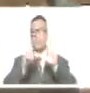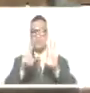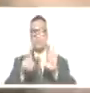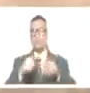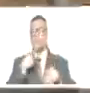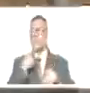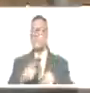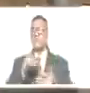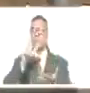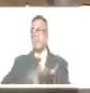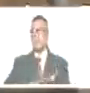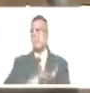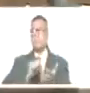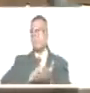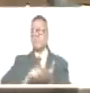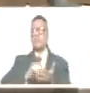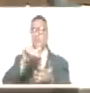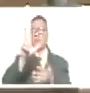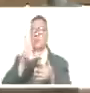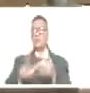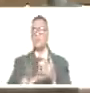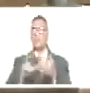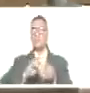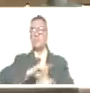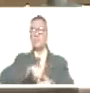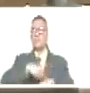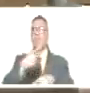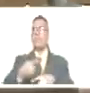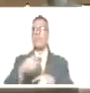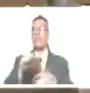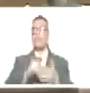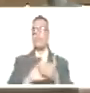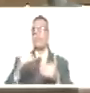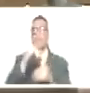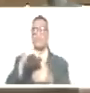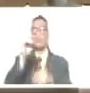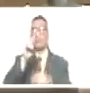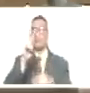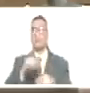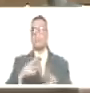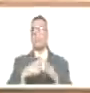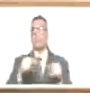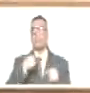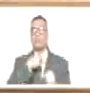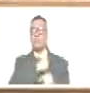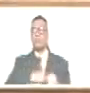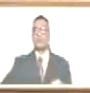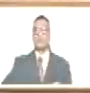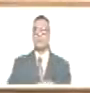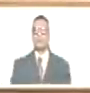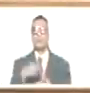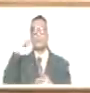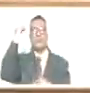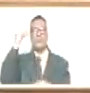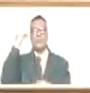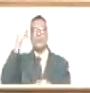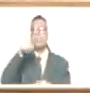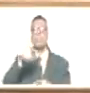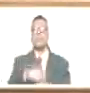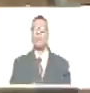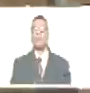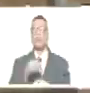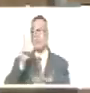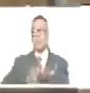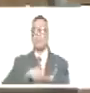que el artículo 3 pase a ser el artículo 2. Es todo, señor presidente. En consideración, aprobado.